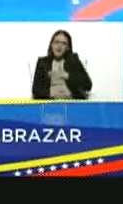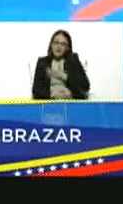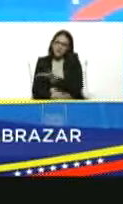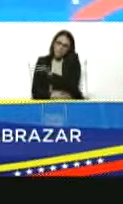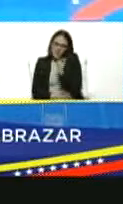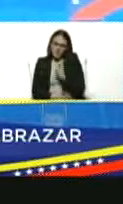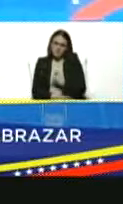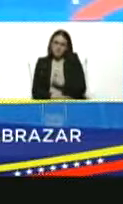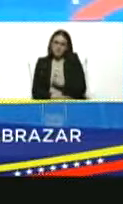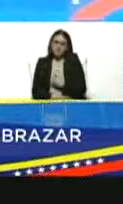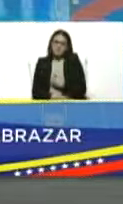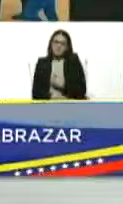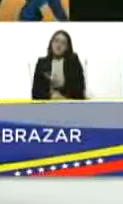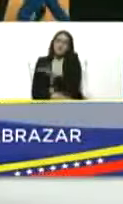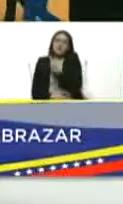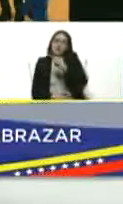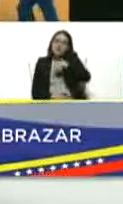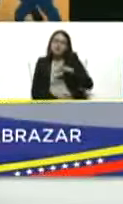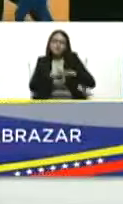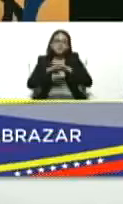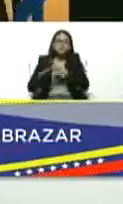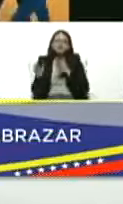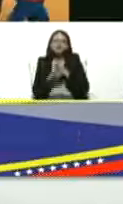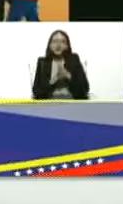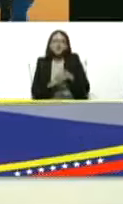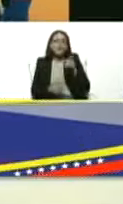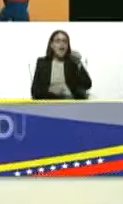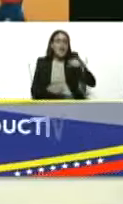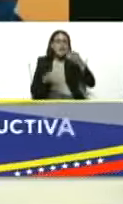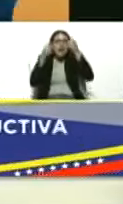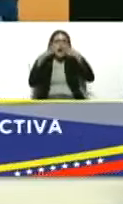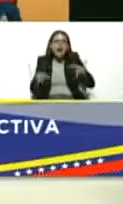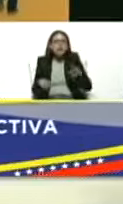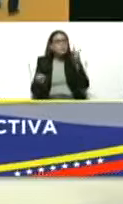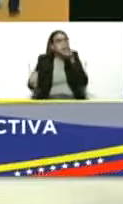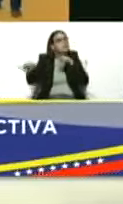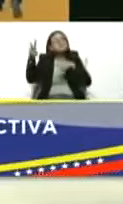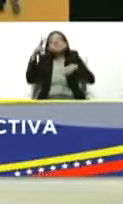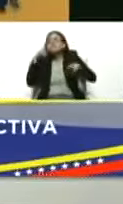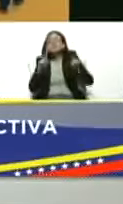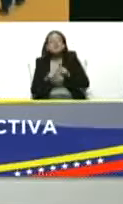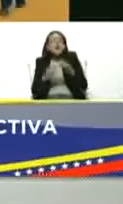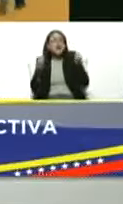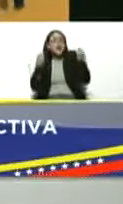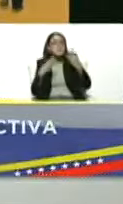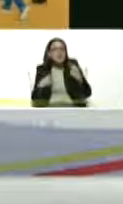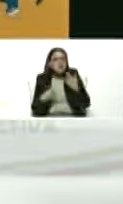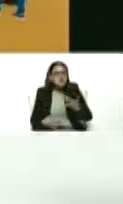Vamos a invocar los espíritus de los médanos para que nos llenen de su luz.